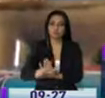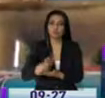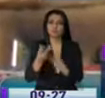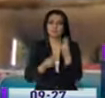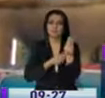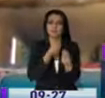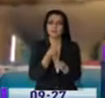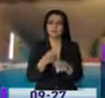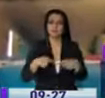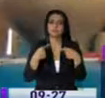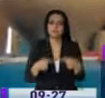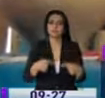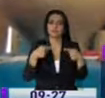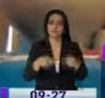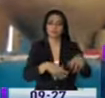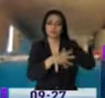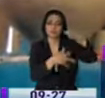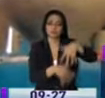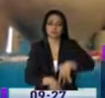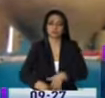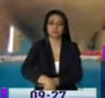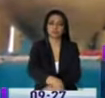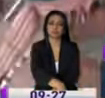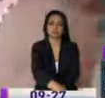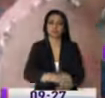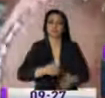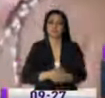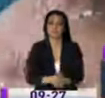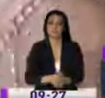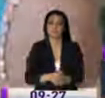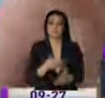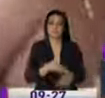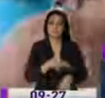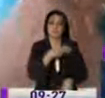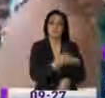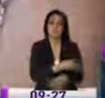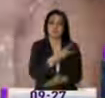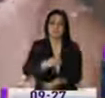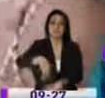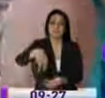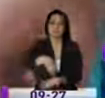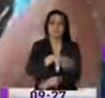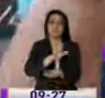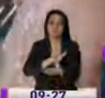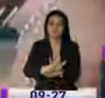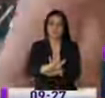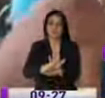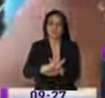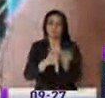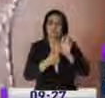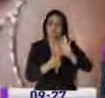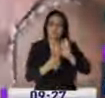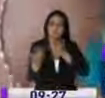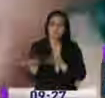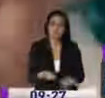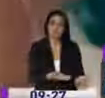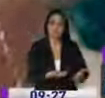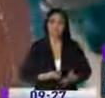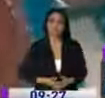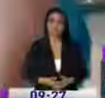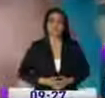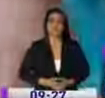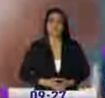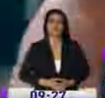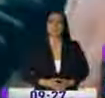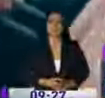lo que ellos realizan al pie de la cascada La Poderosa. Antes de eso, con un baile de su tierra nos abrieron las puertas. Bueno, para